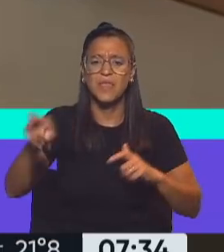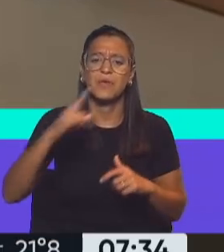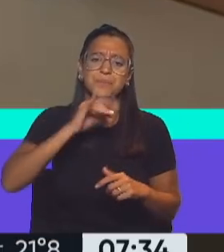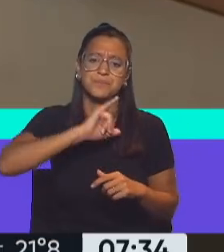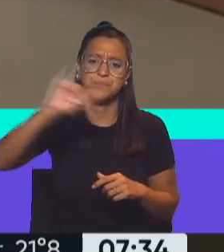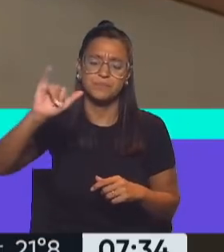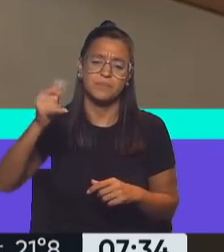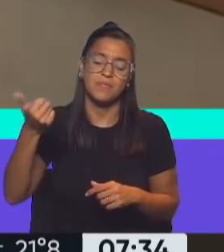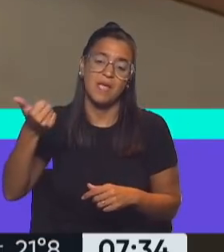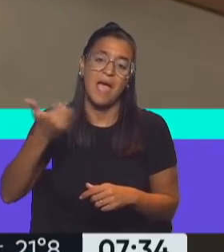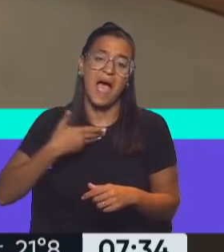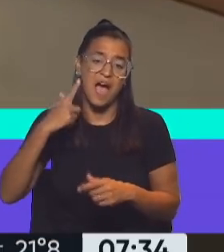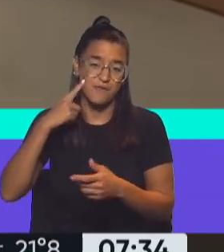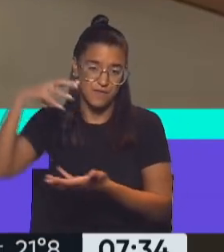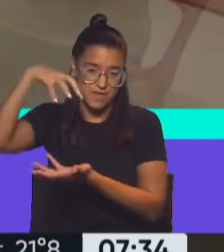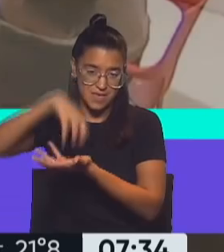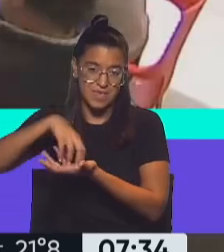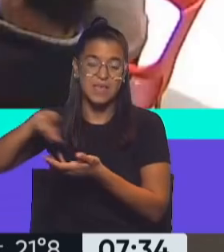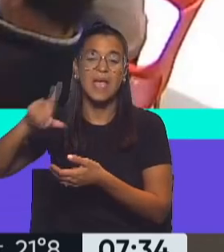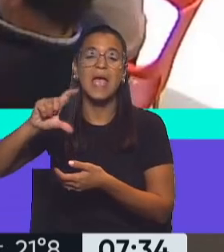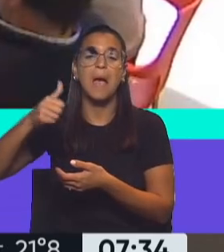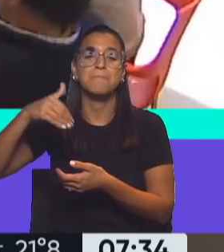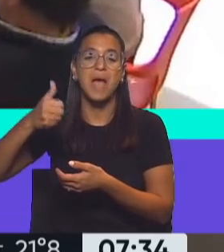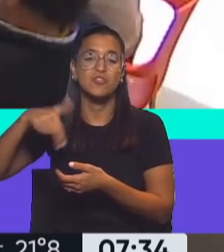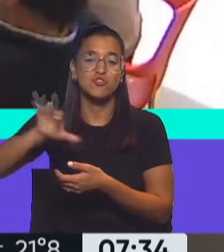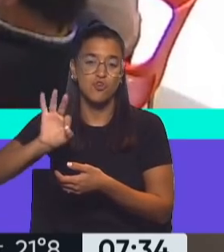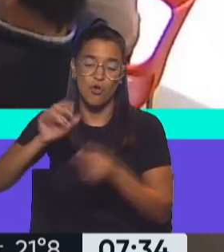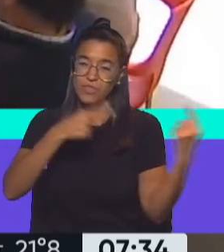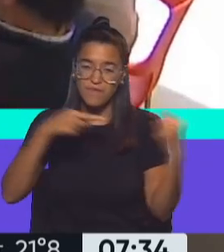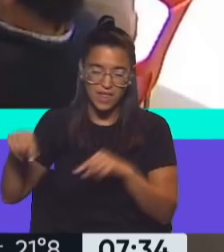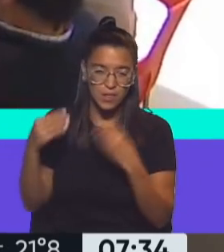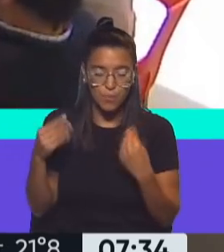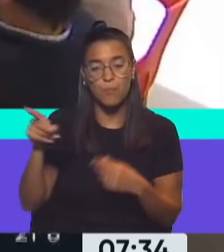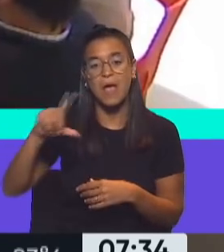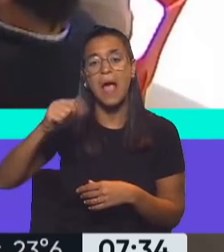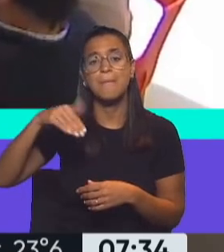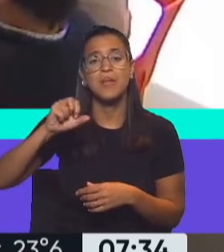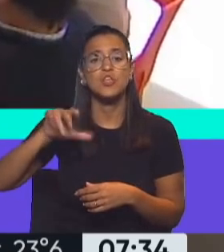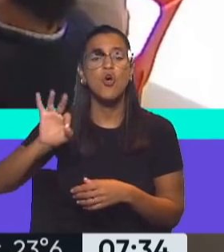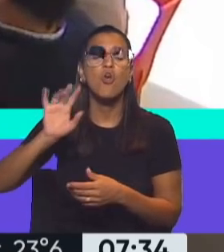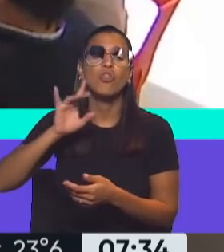la interventora de la AFI, Cristina Camaño? Claro, Camaño presentó una denuncia